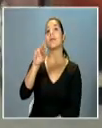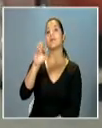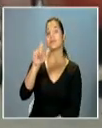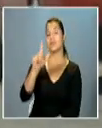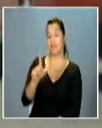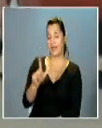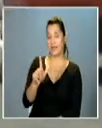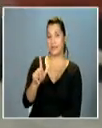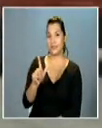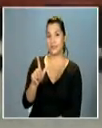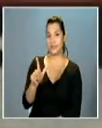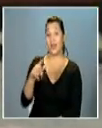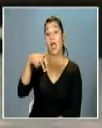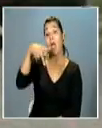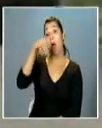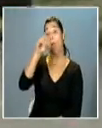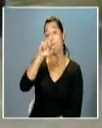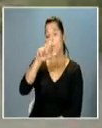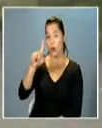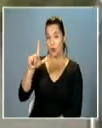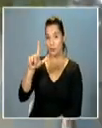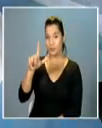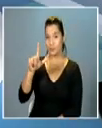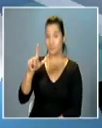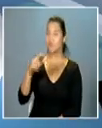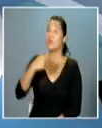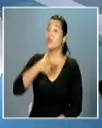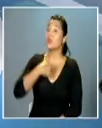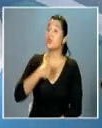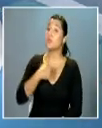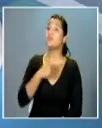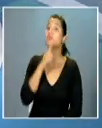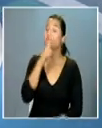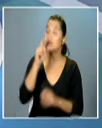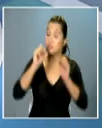nos atiende vía telefónica. Don Paul, a mí me causó